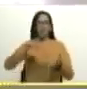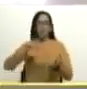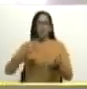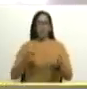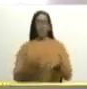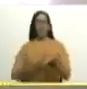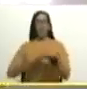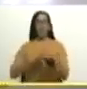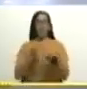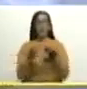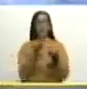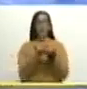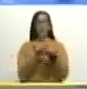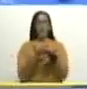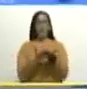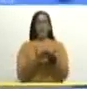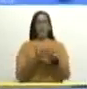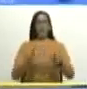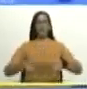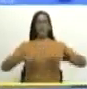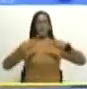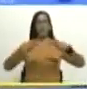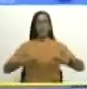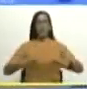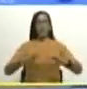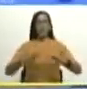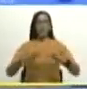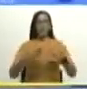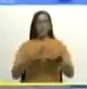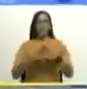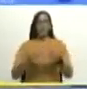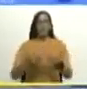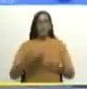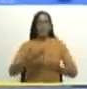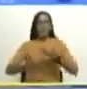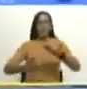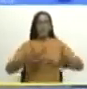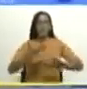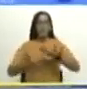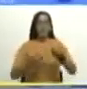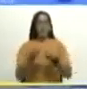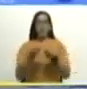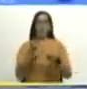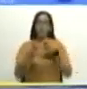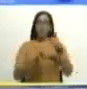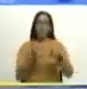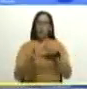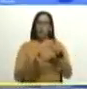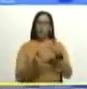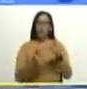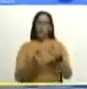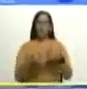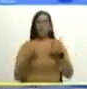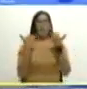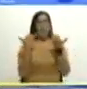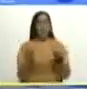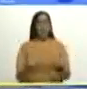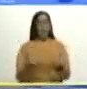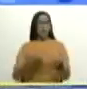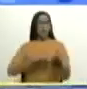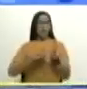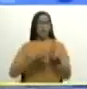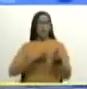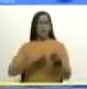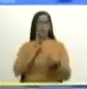y actualizando todos los procesos productivos. Ahora hemos definido lo que